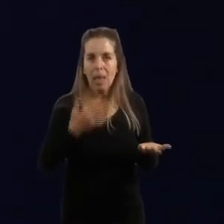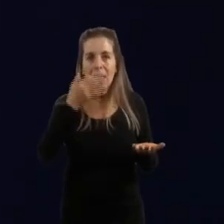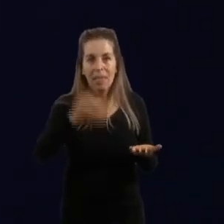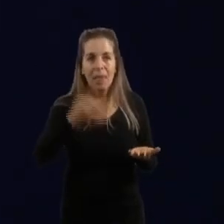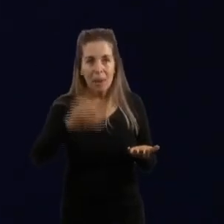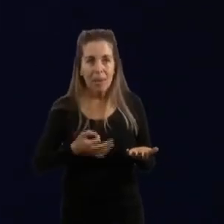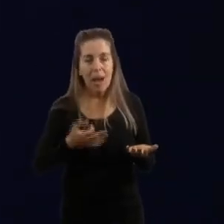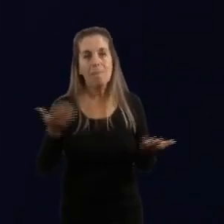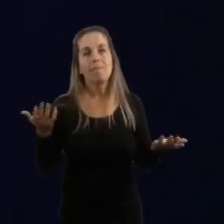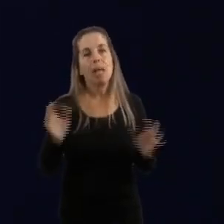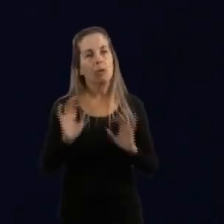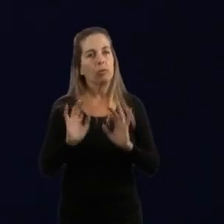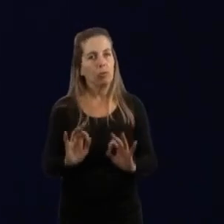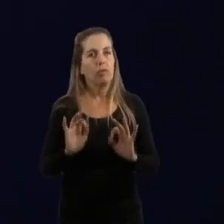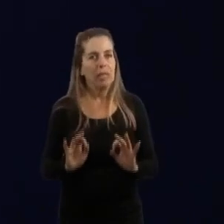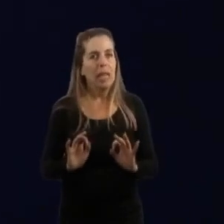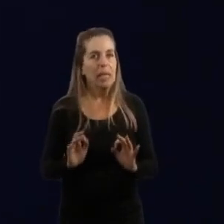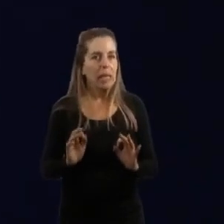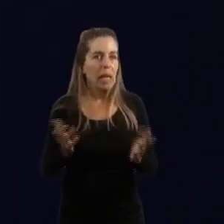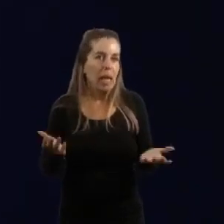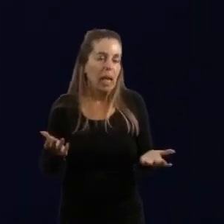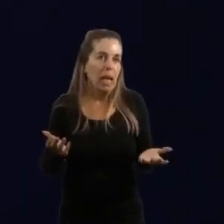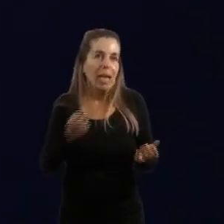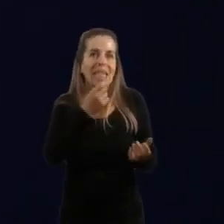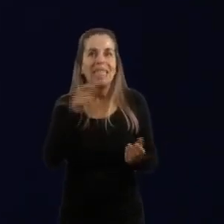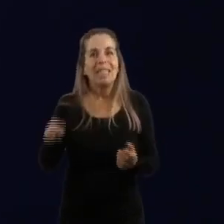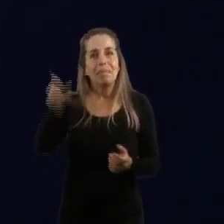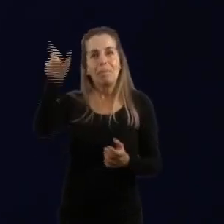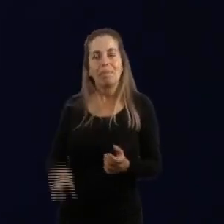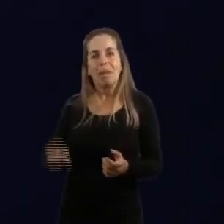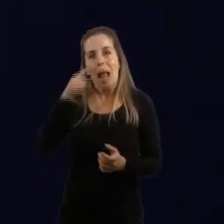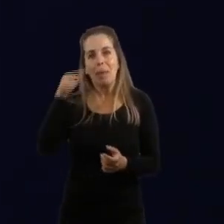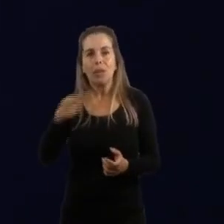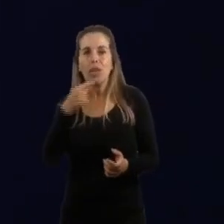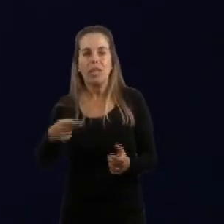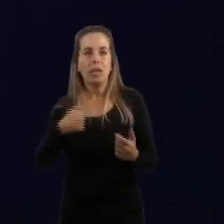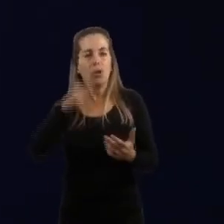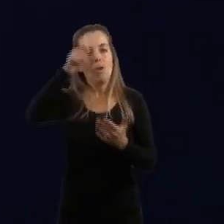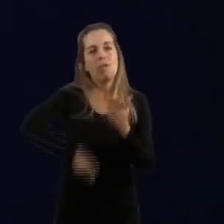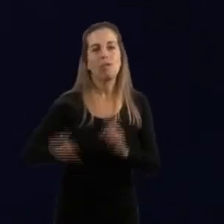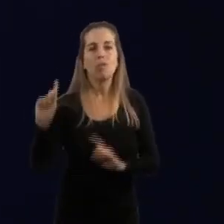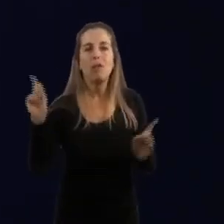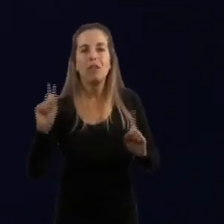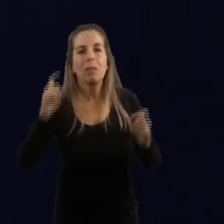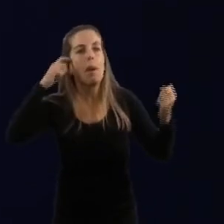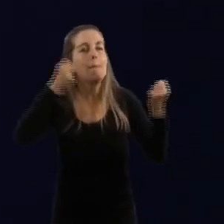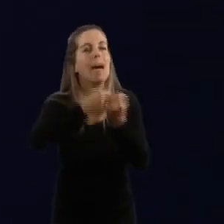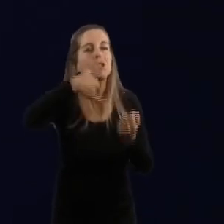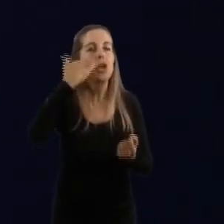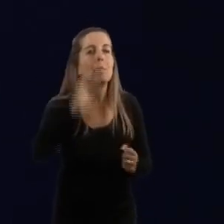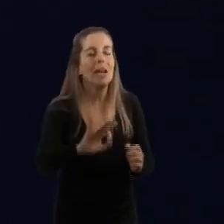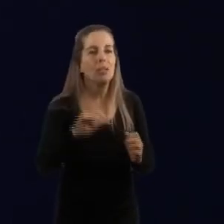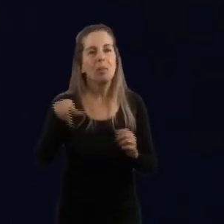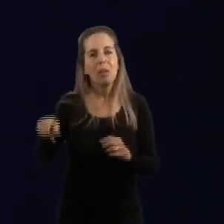bastaba con que diga, yo no voy a firmar el Pacto de Mayo. No necesitaba pasar por este sinfín de